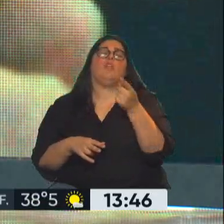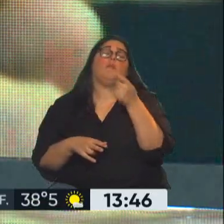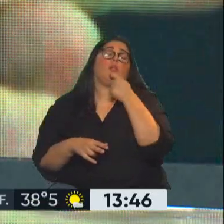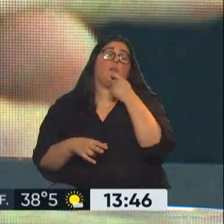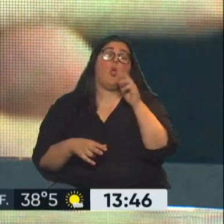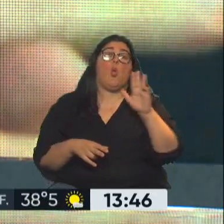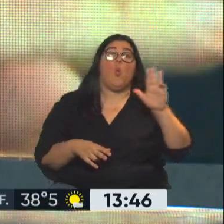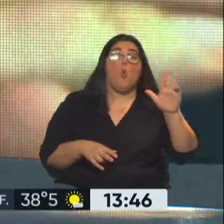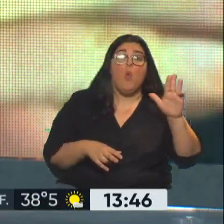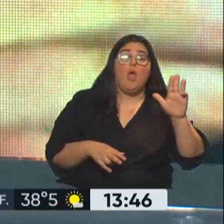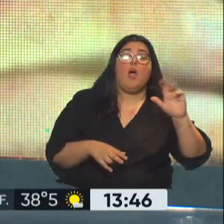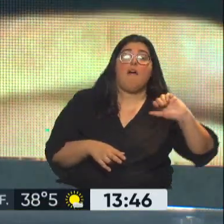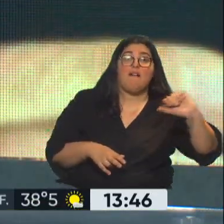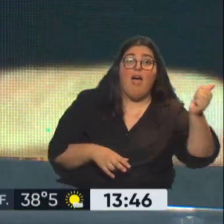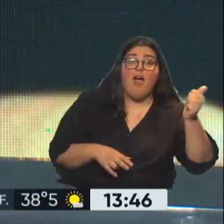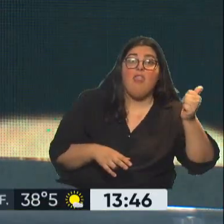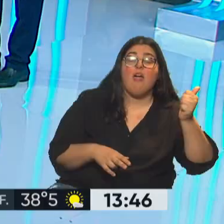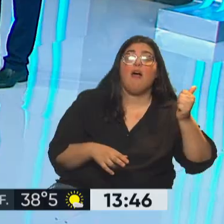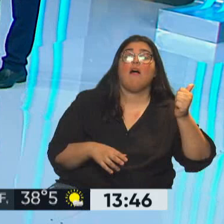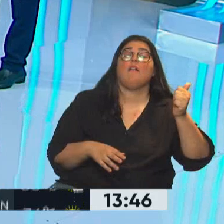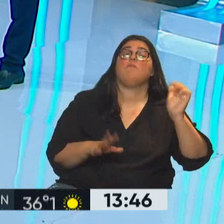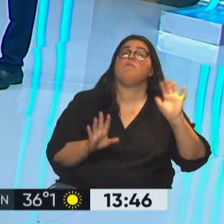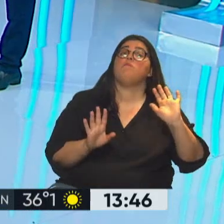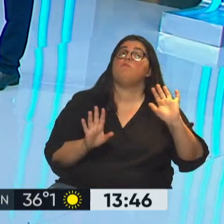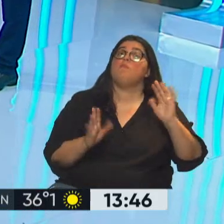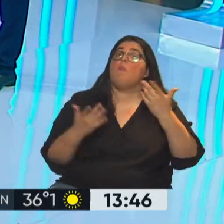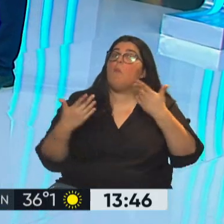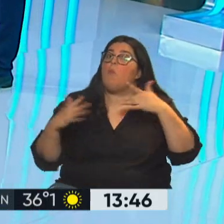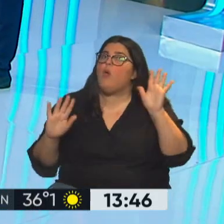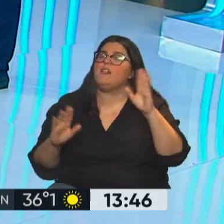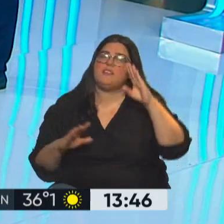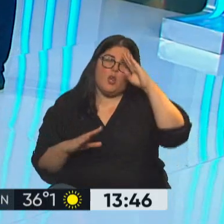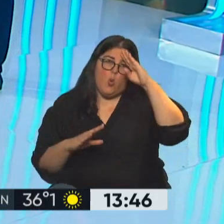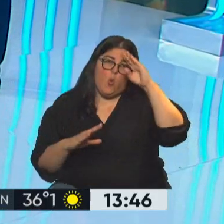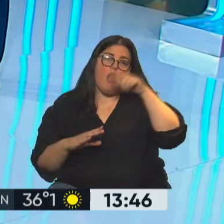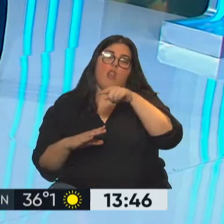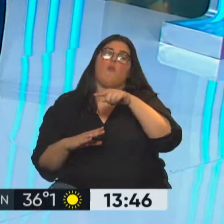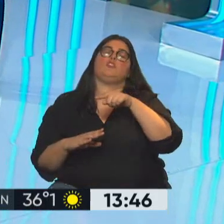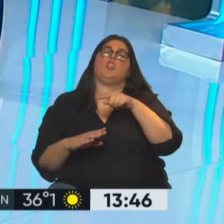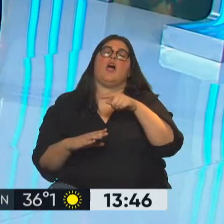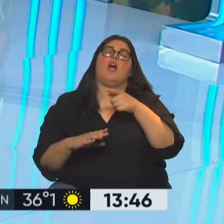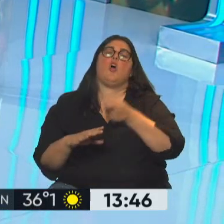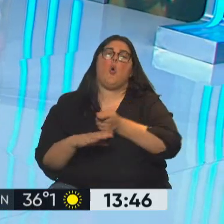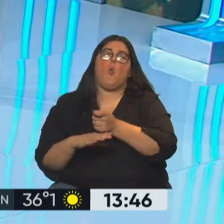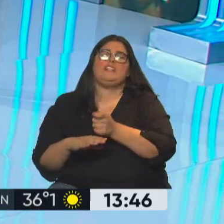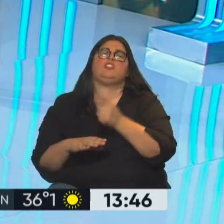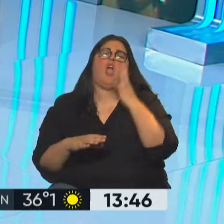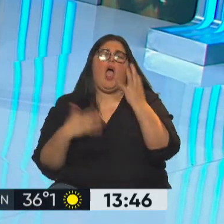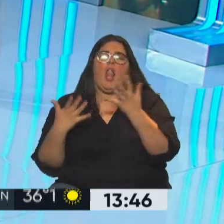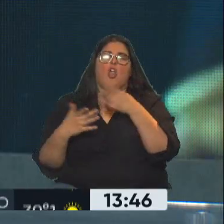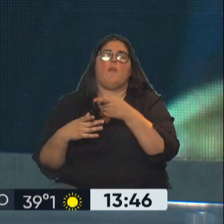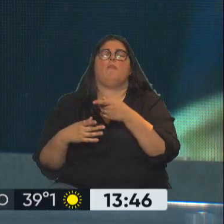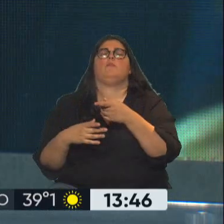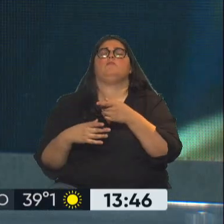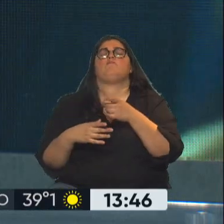Lula, si hay alguna posibilidad de que Bolsonaro sea juzgado por alguno de los crímenes. Bueno. Lula lo adelantó en algún punto